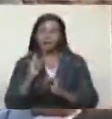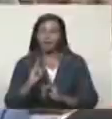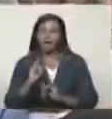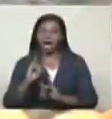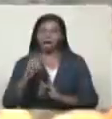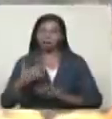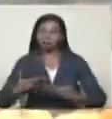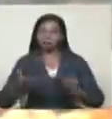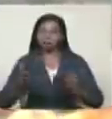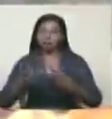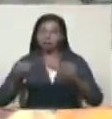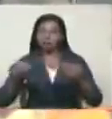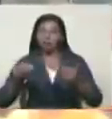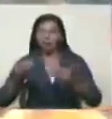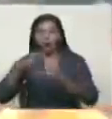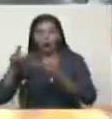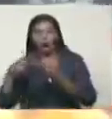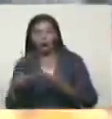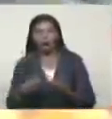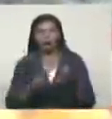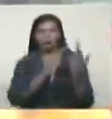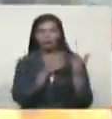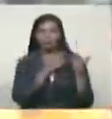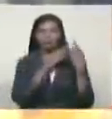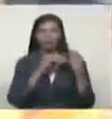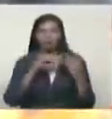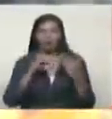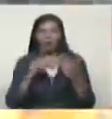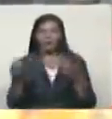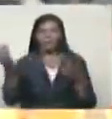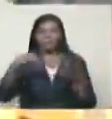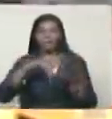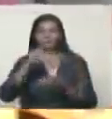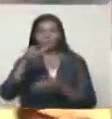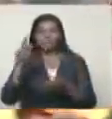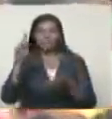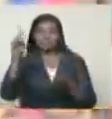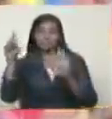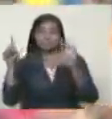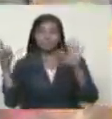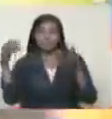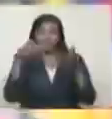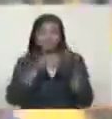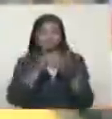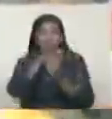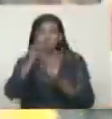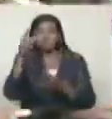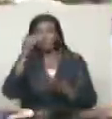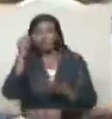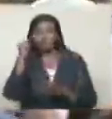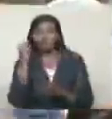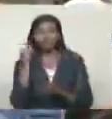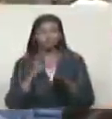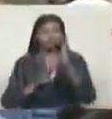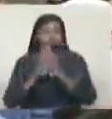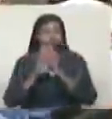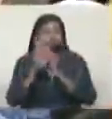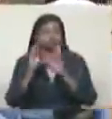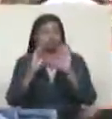se disponen los representantes, los más de 6.500 hombres y mujeres en este proceso